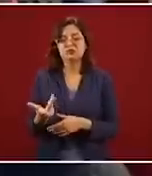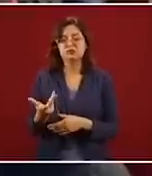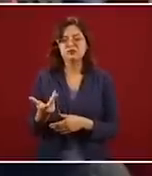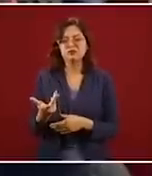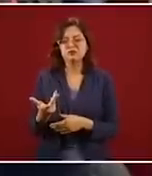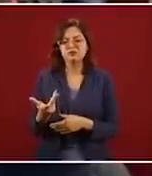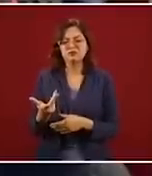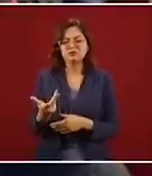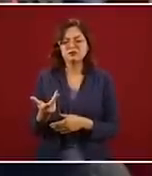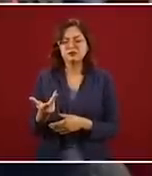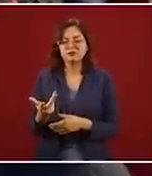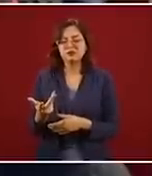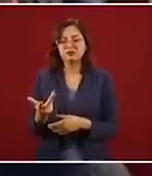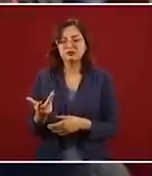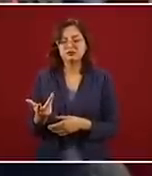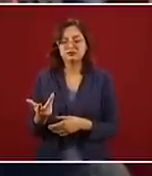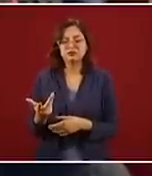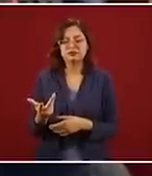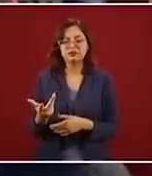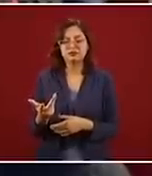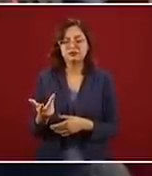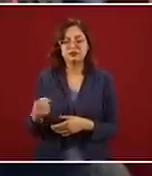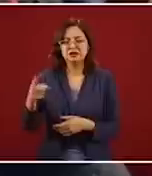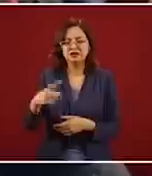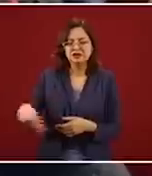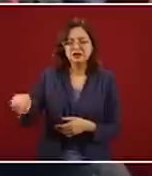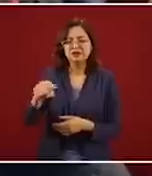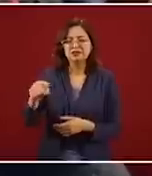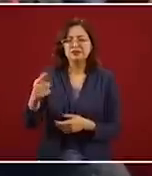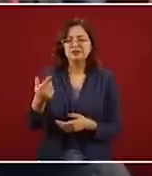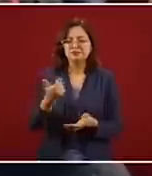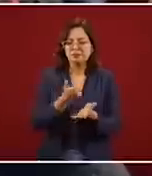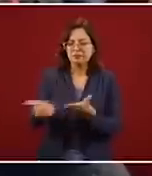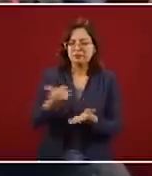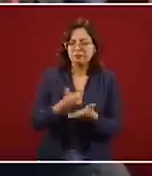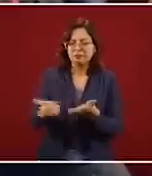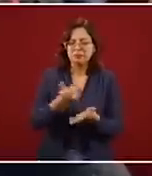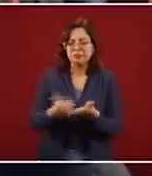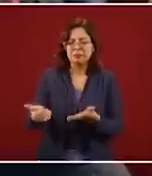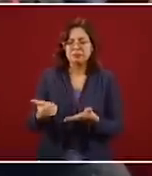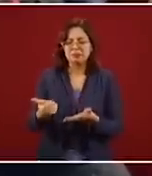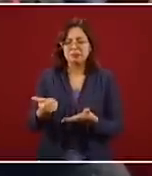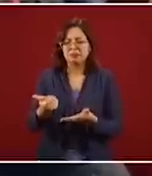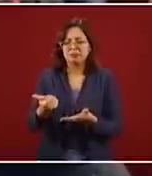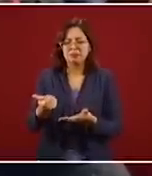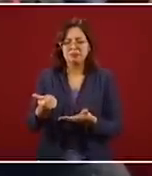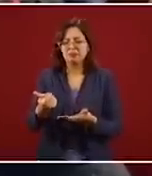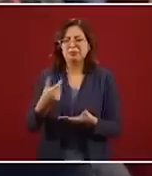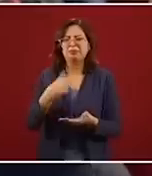R3, que pues los pagos que les hacen con la CIT están con el Jesús en la boca que se los vayan a